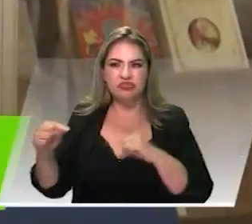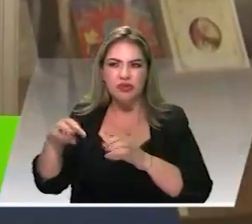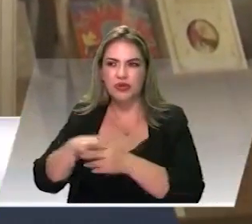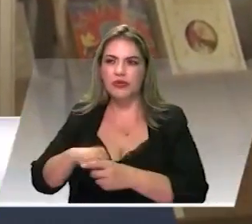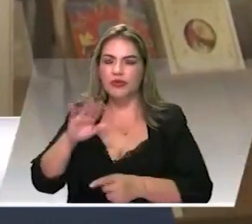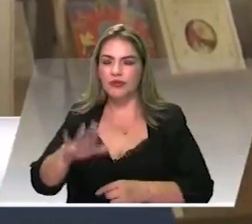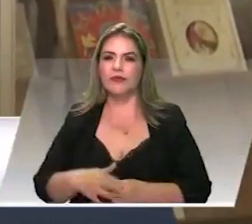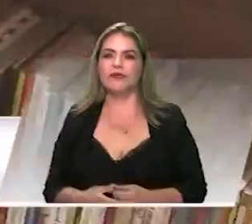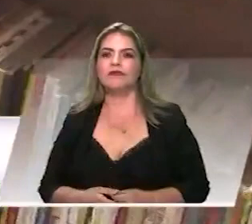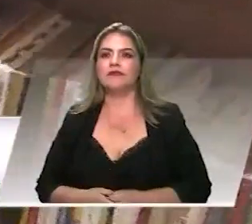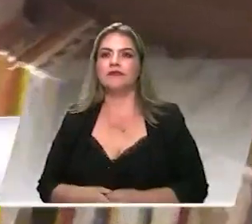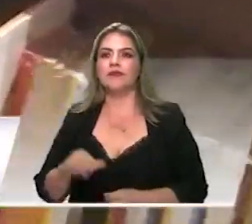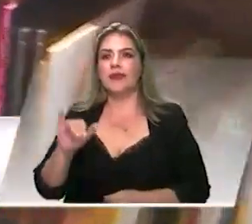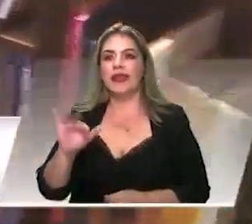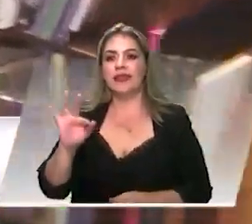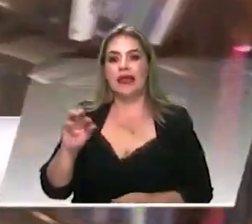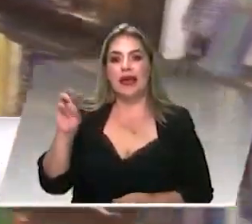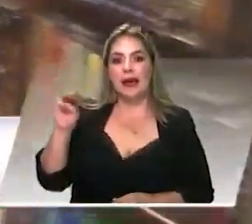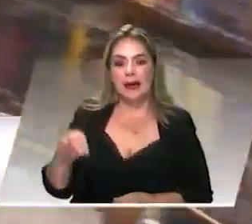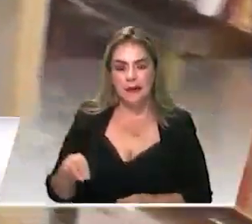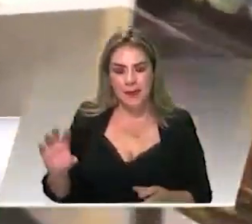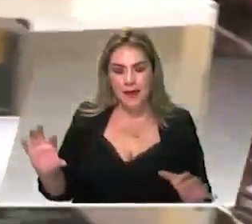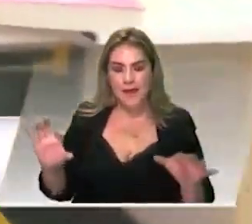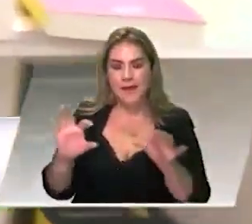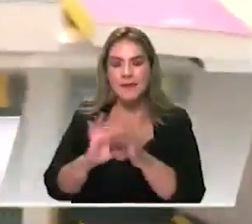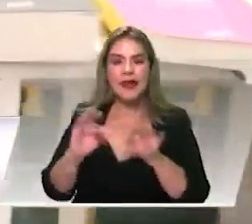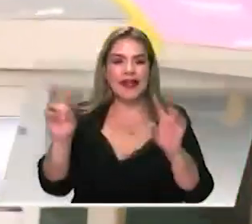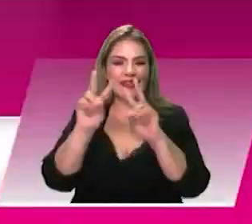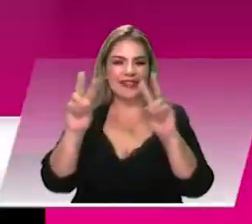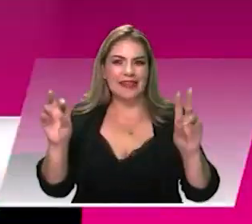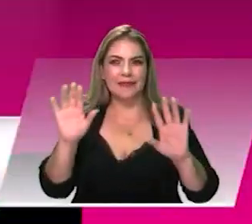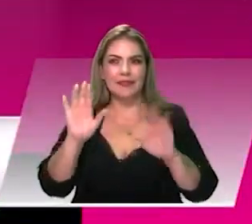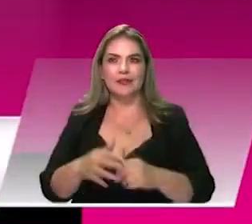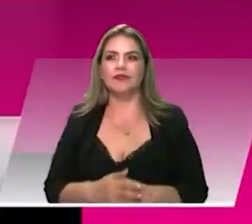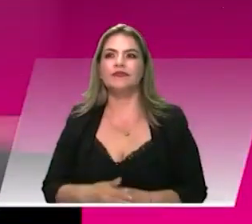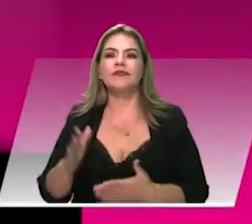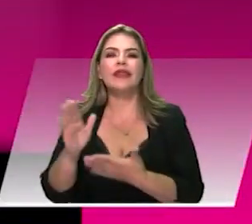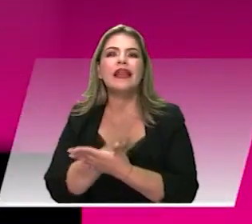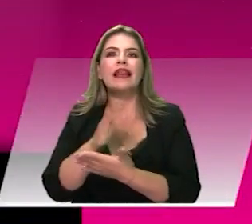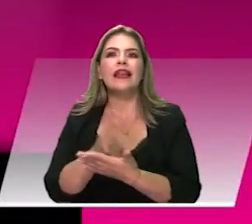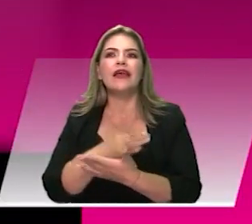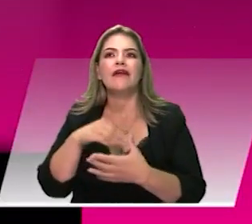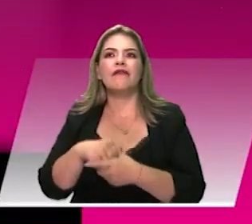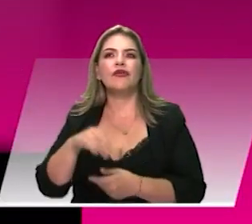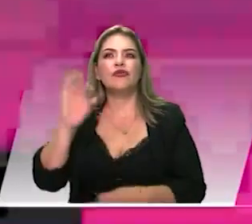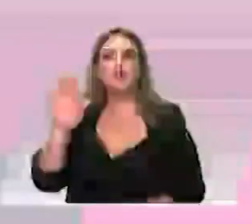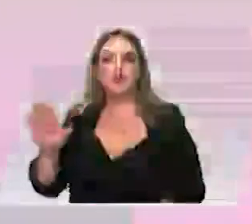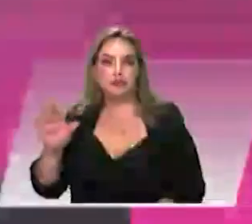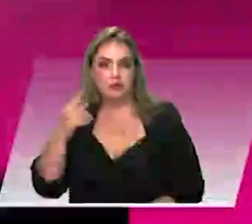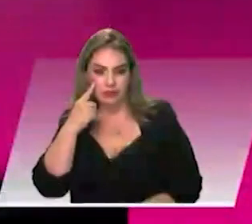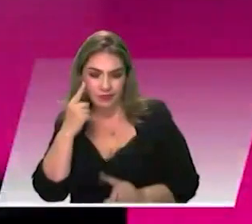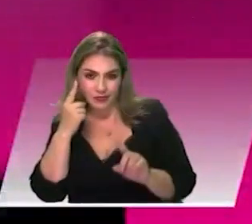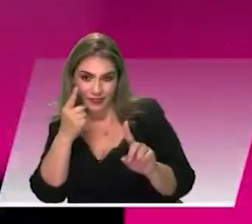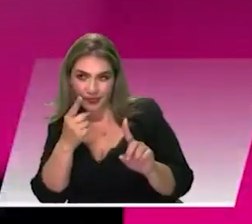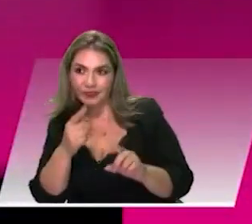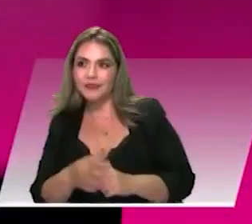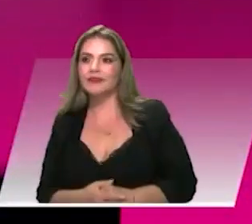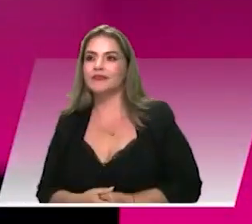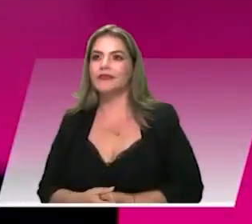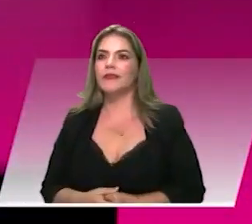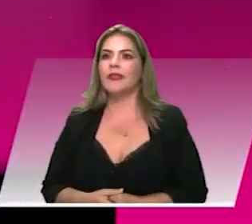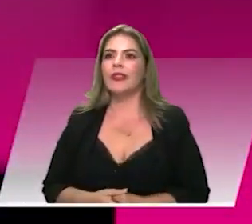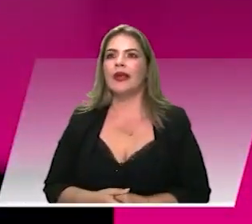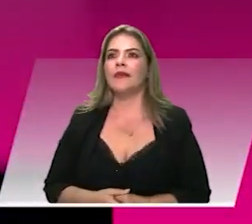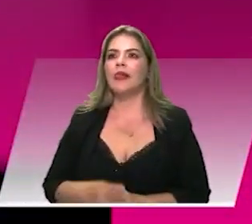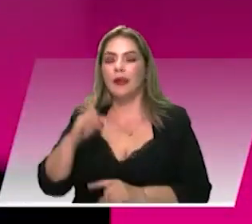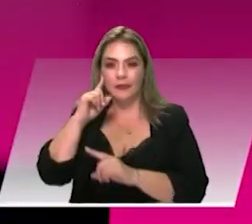La editorial ITM se une a esta temática con la presentación del libro La invención de la ciencia en América, el método para la enseñanza